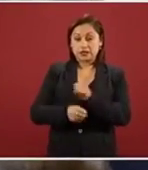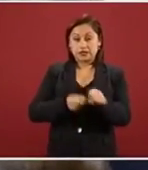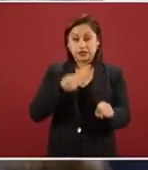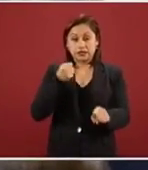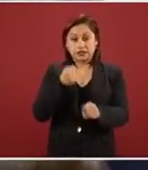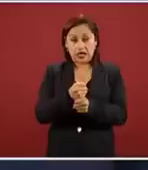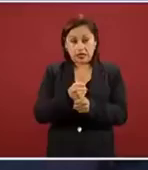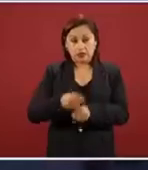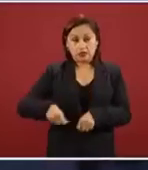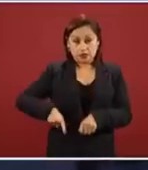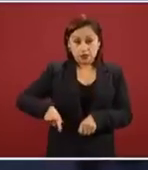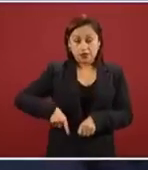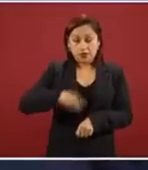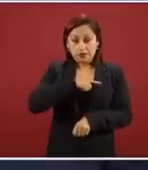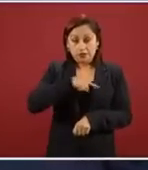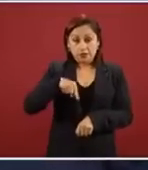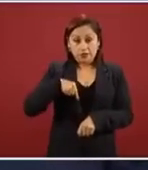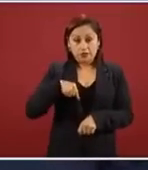pues